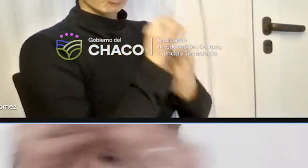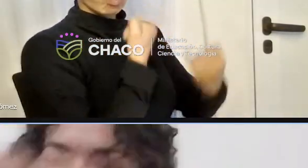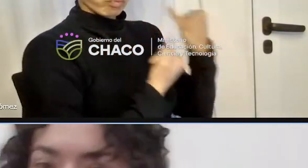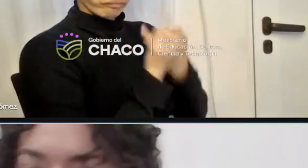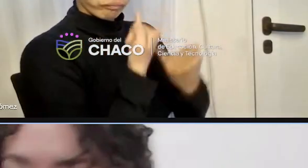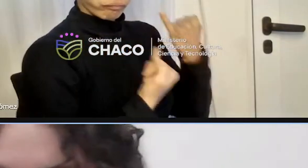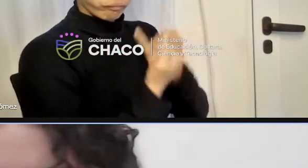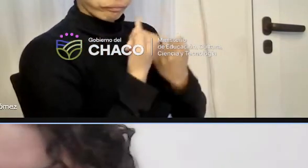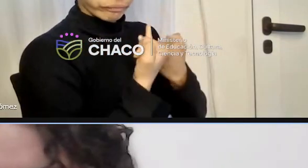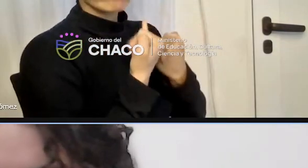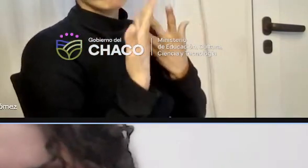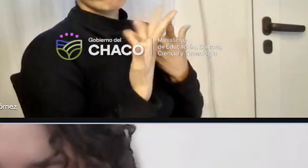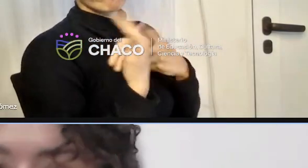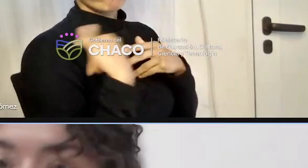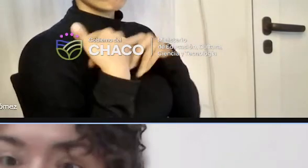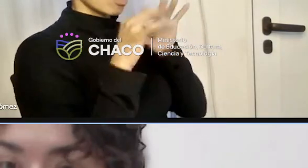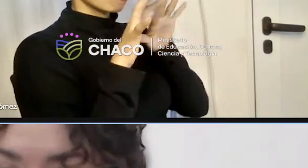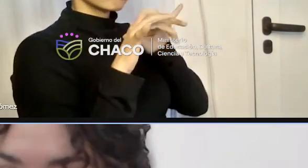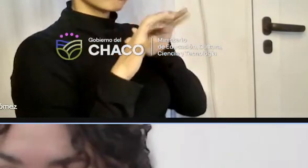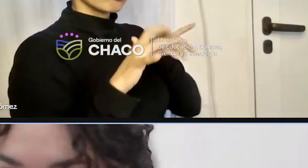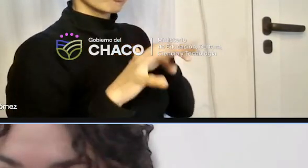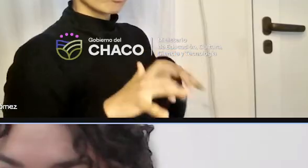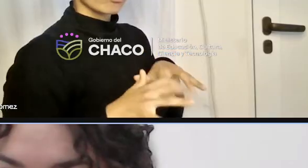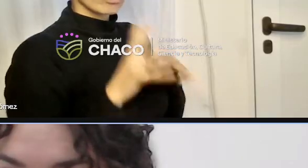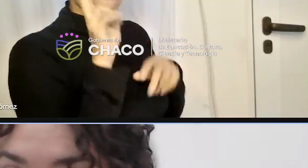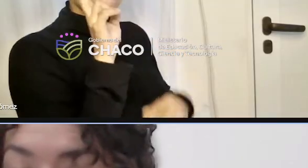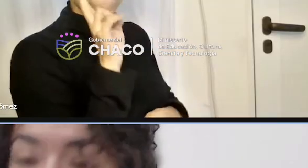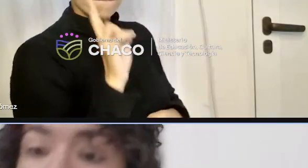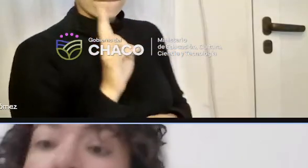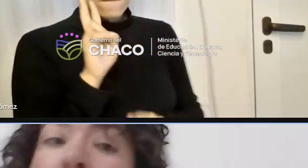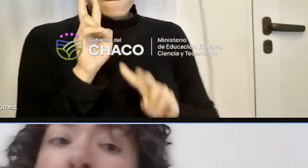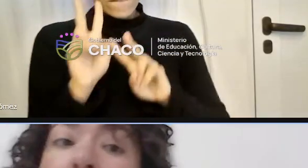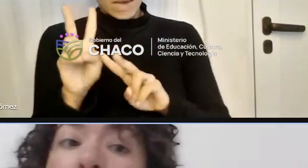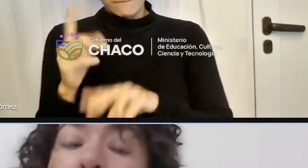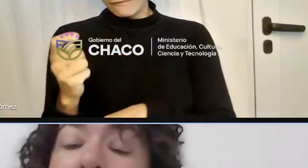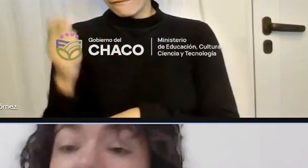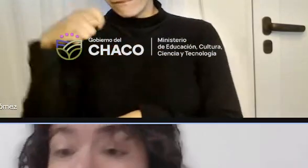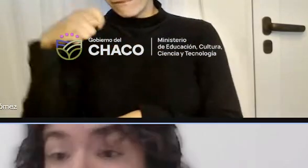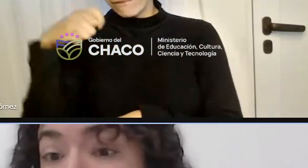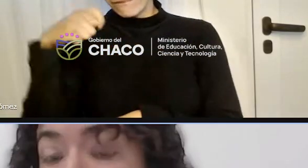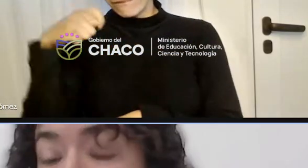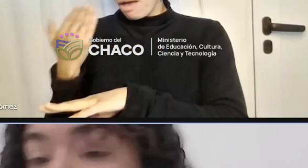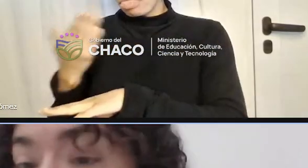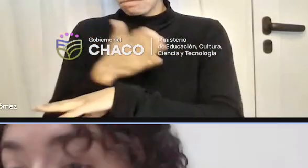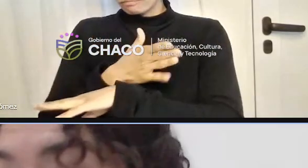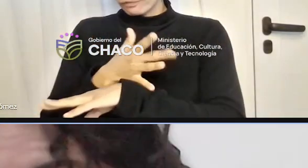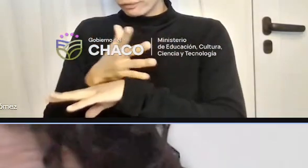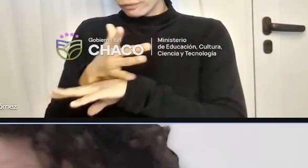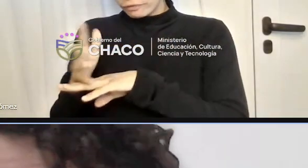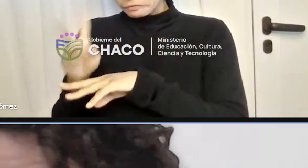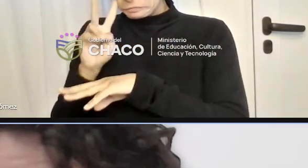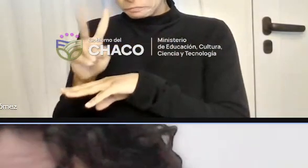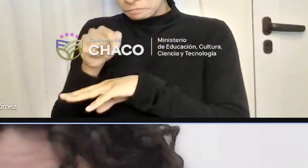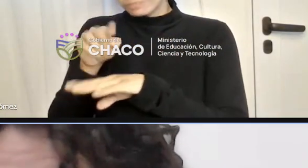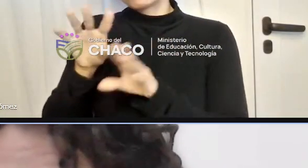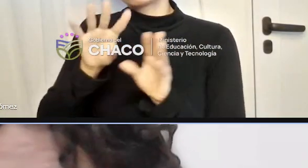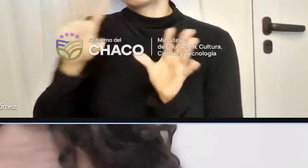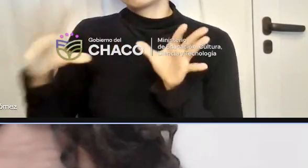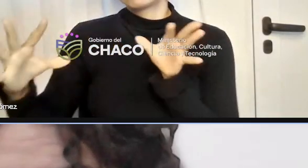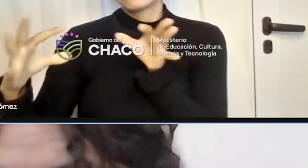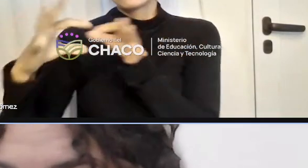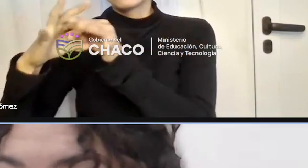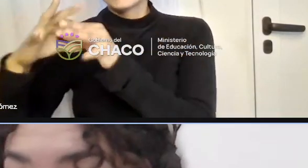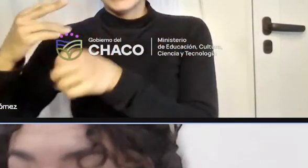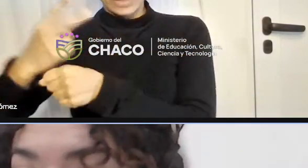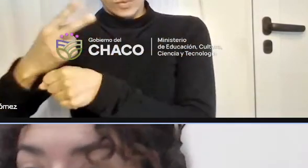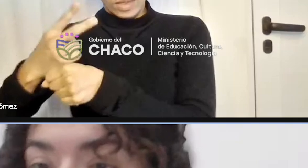primario se desarrolla en un secundario. O por ejemplo, si leemos una novela,